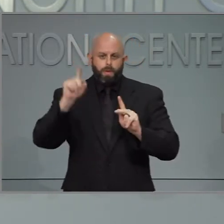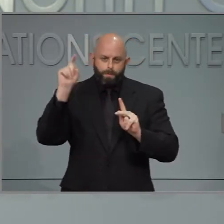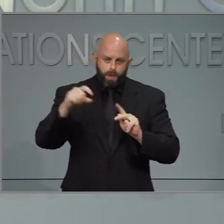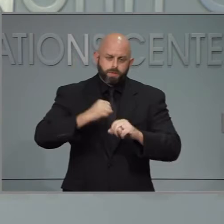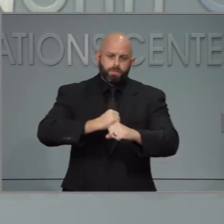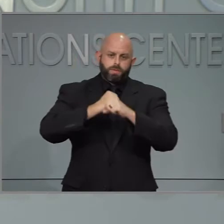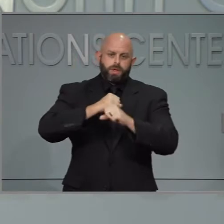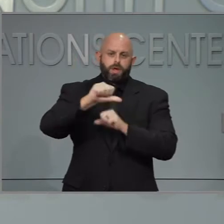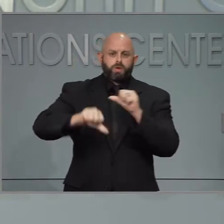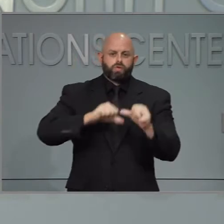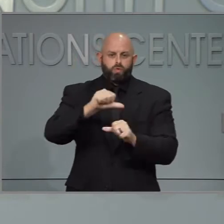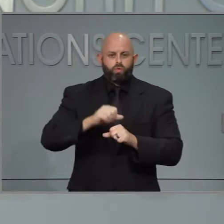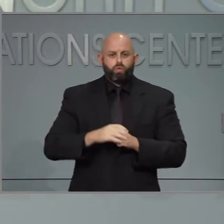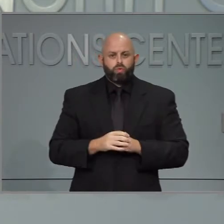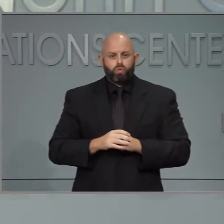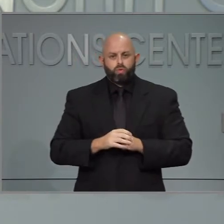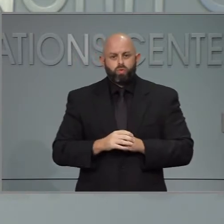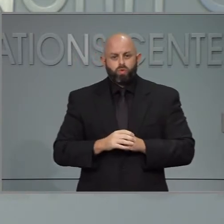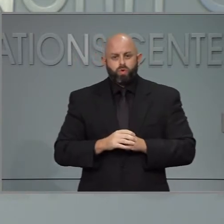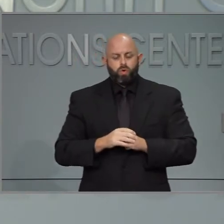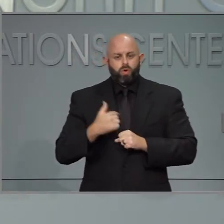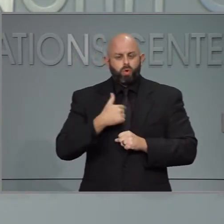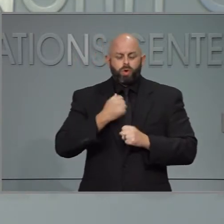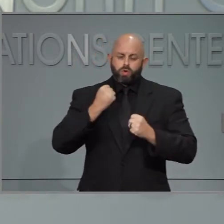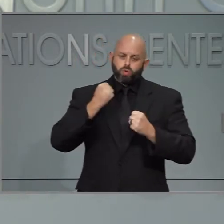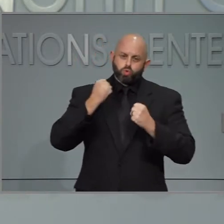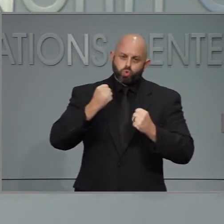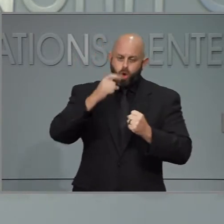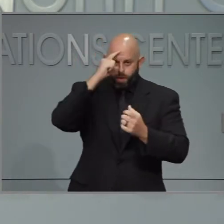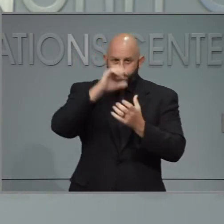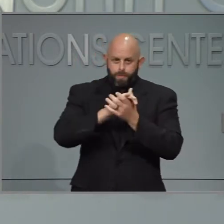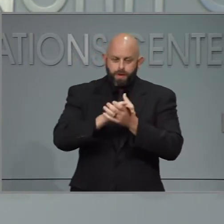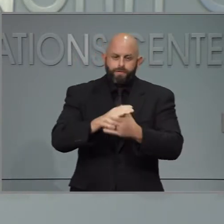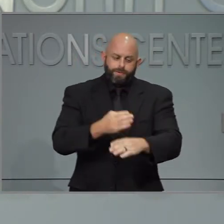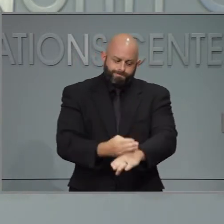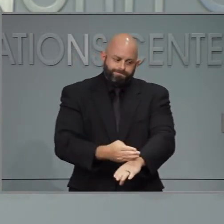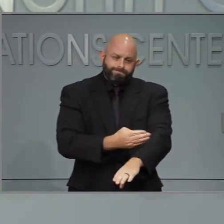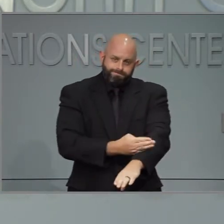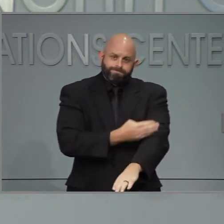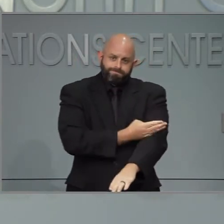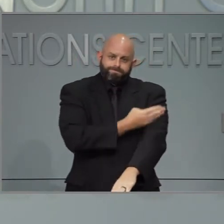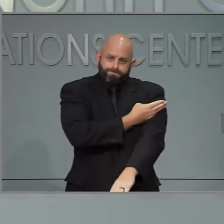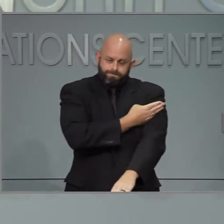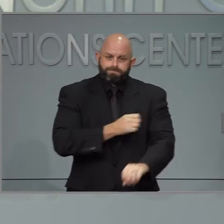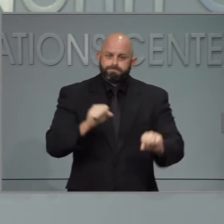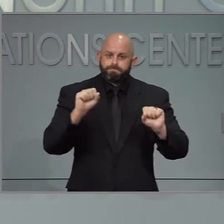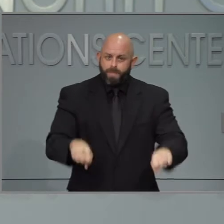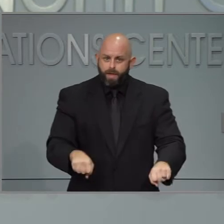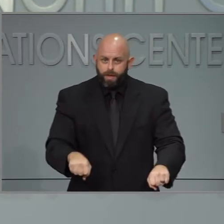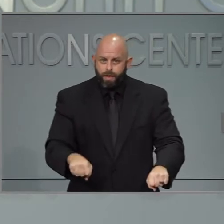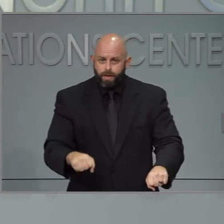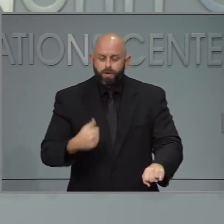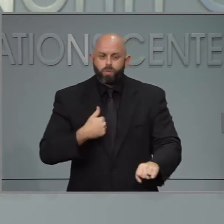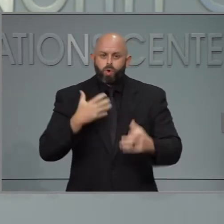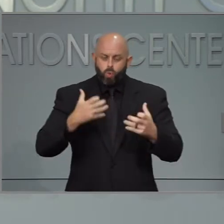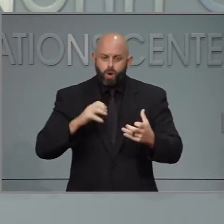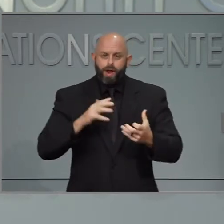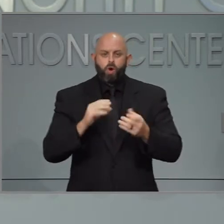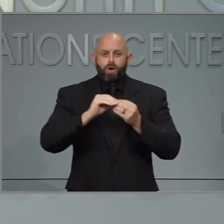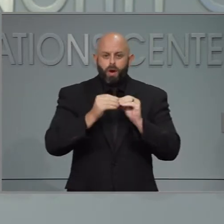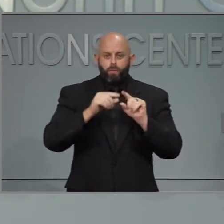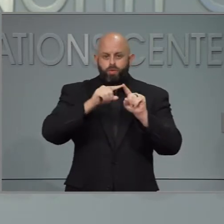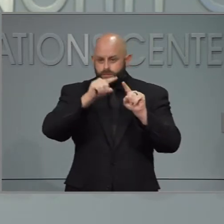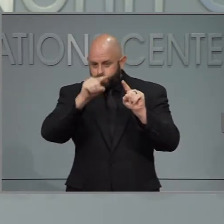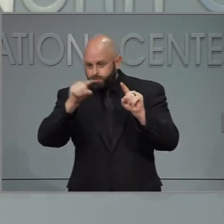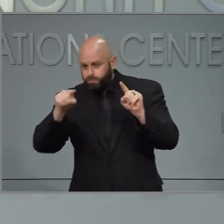unos a otros para protegernos, y creemos que las cosas van a continuar mejorándose y queremos